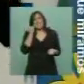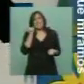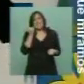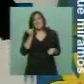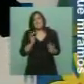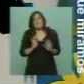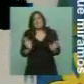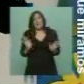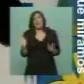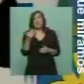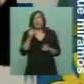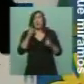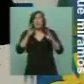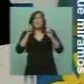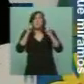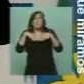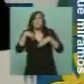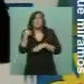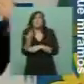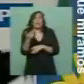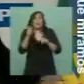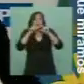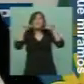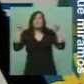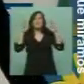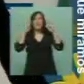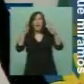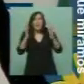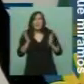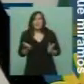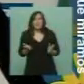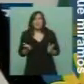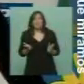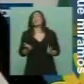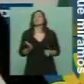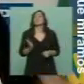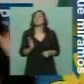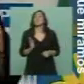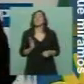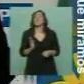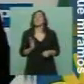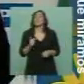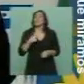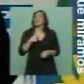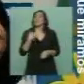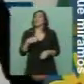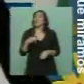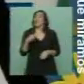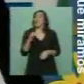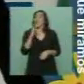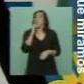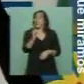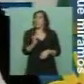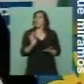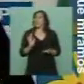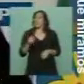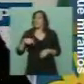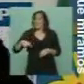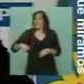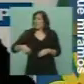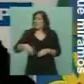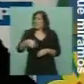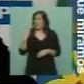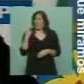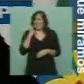este más atentos Eh sí yo tengo que decir que en estos días todos